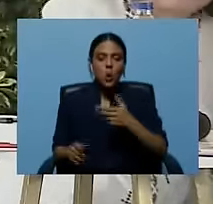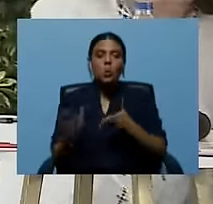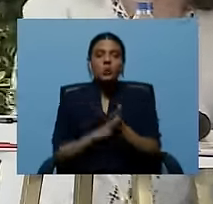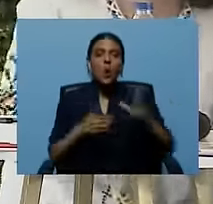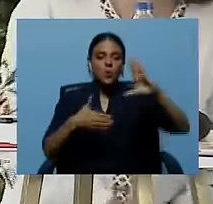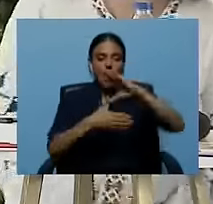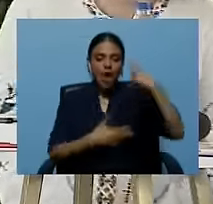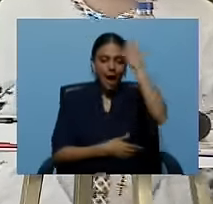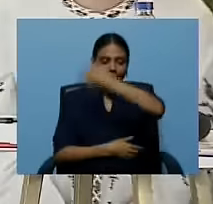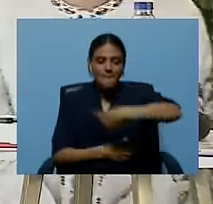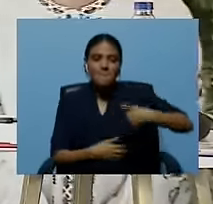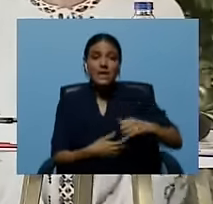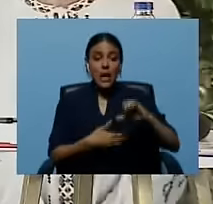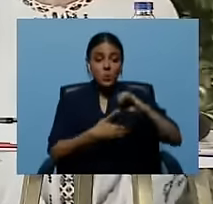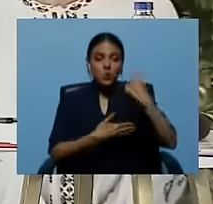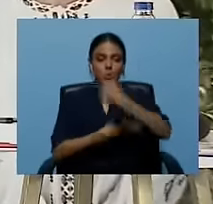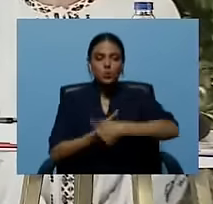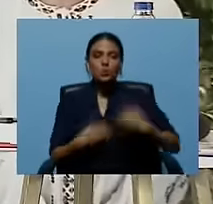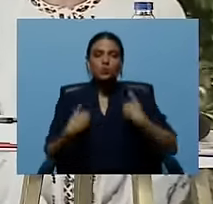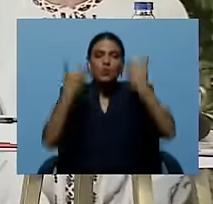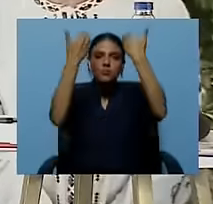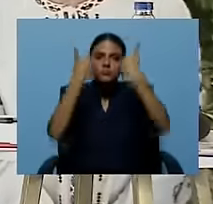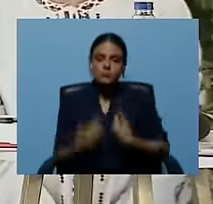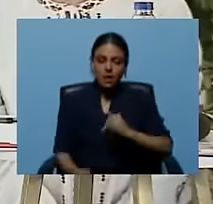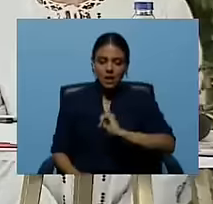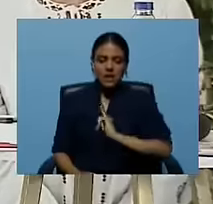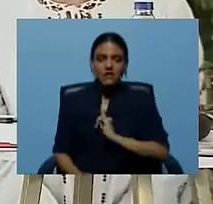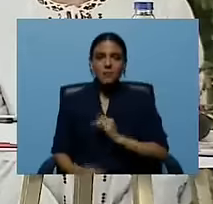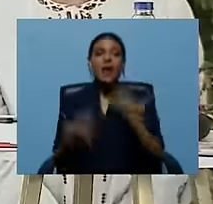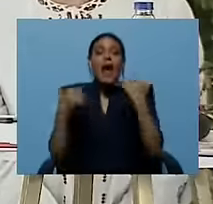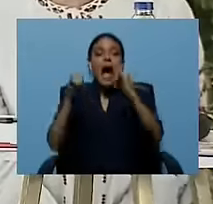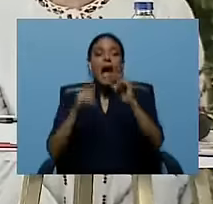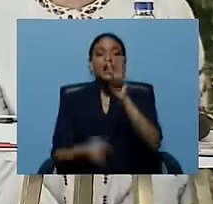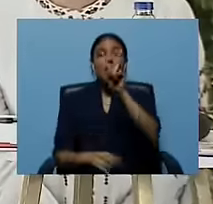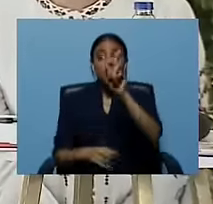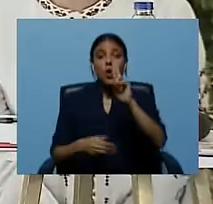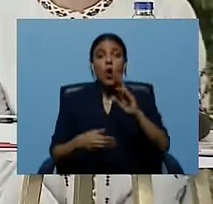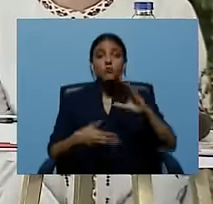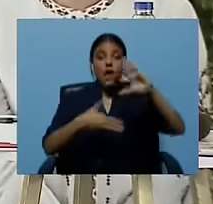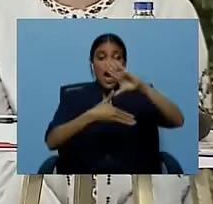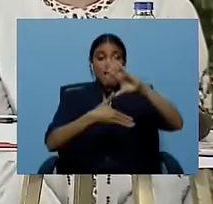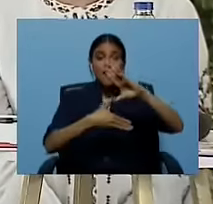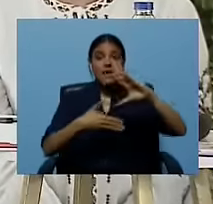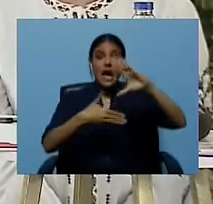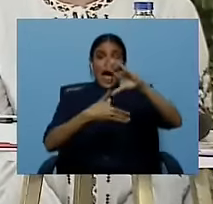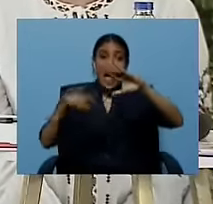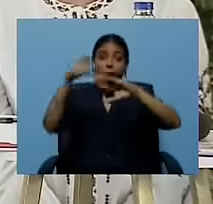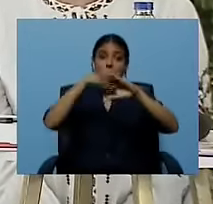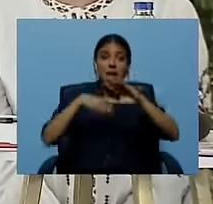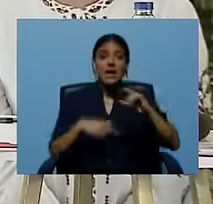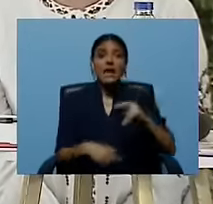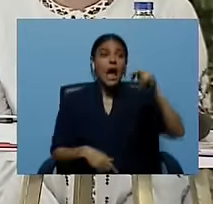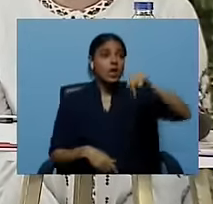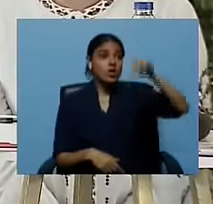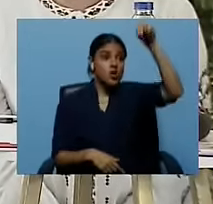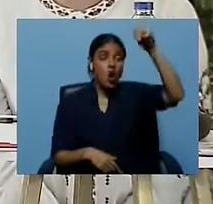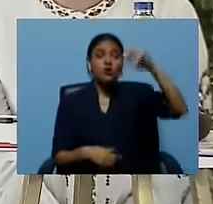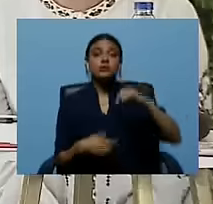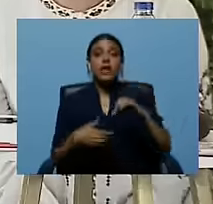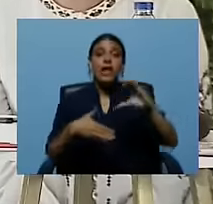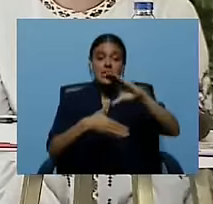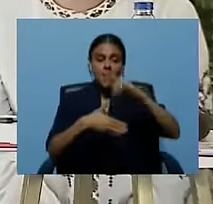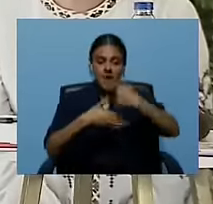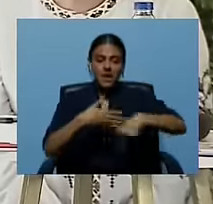sur, en este caso. Hay dos Américas, la América de allá del norte imperial y nuestra América, la América del